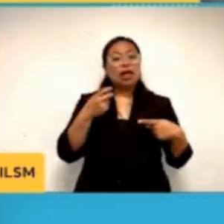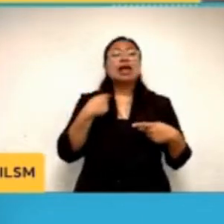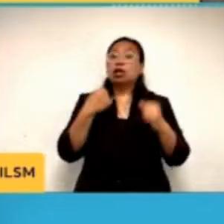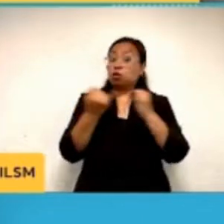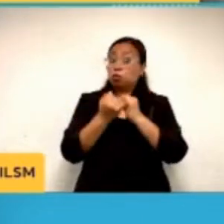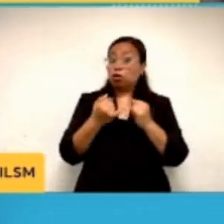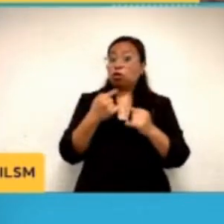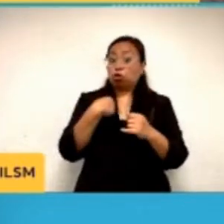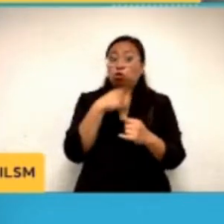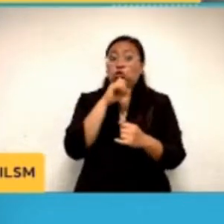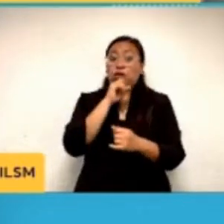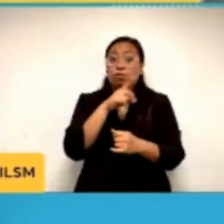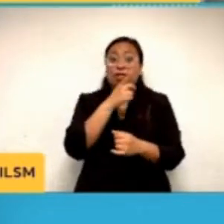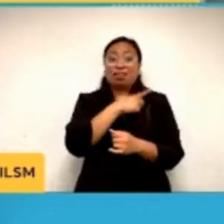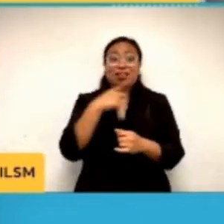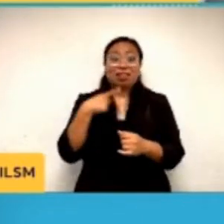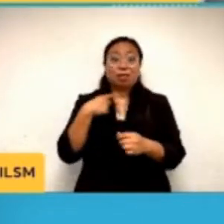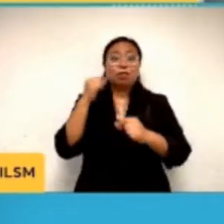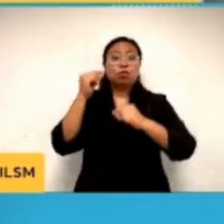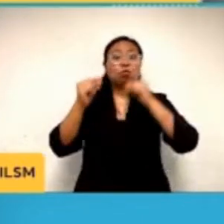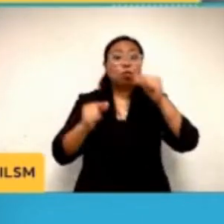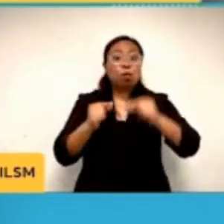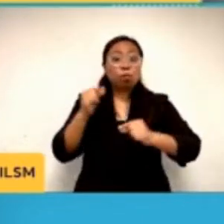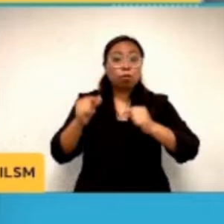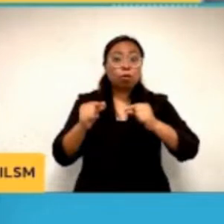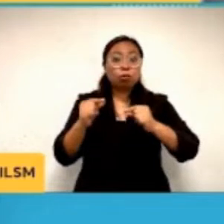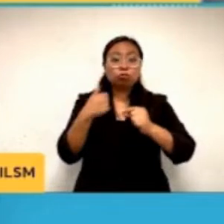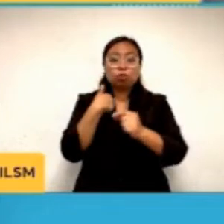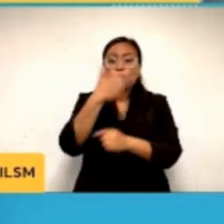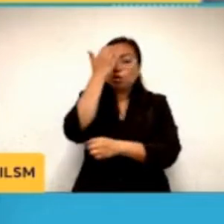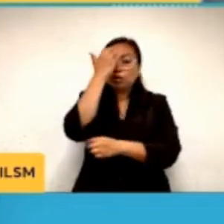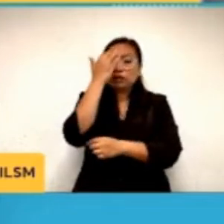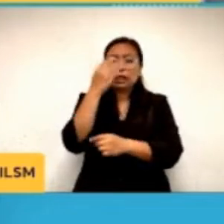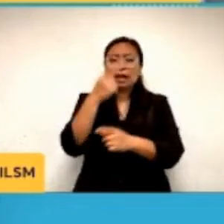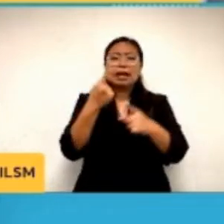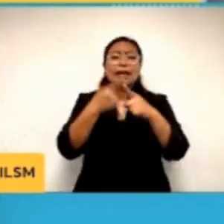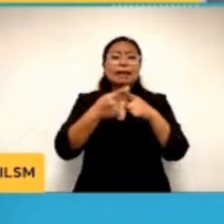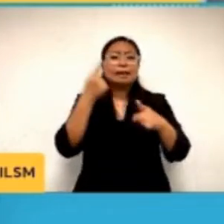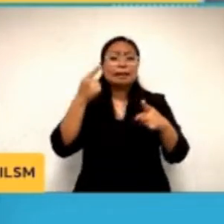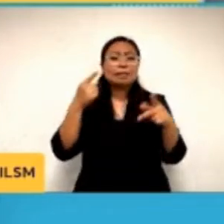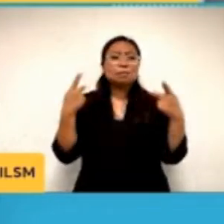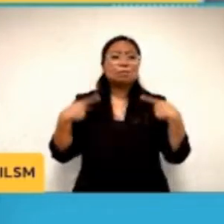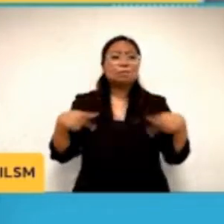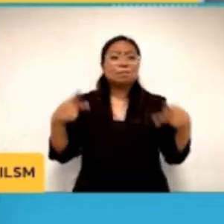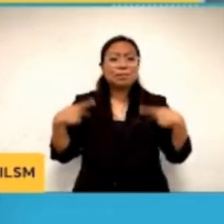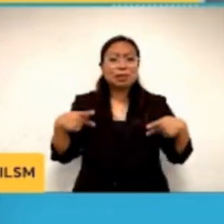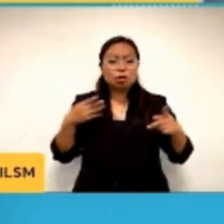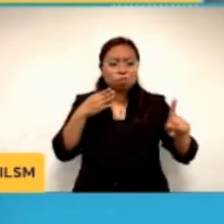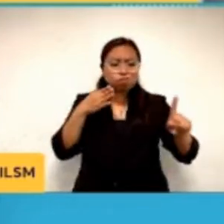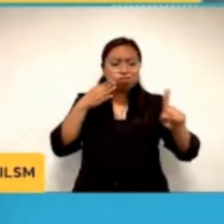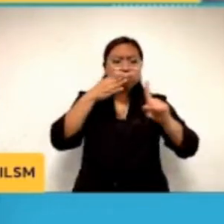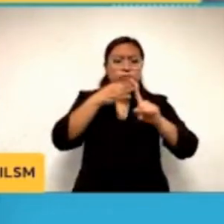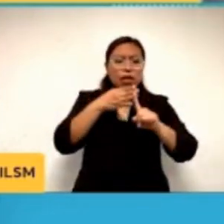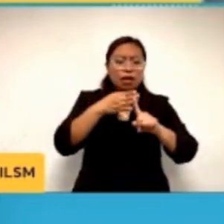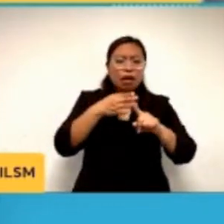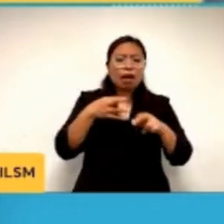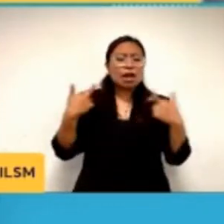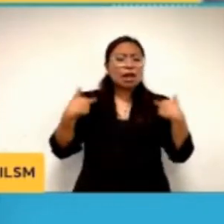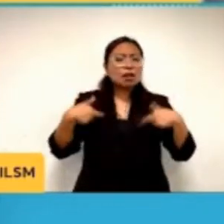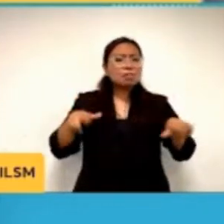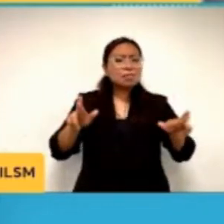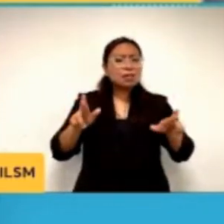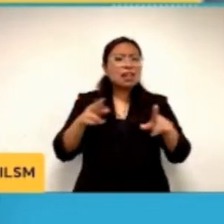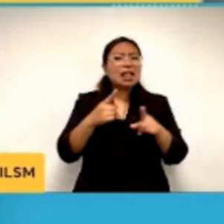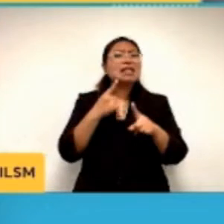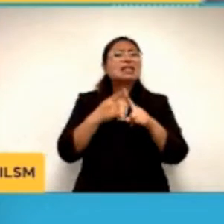asegurarte de que tus personas clave conozcan quién eres y qué representas, quién eres y qué